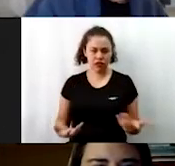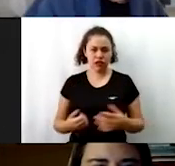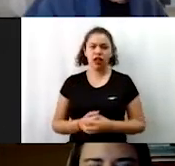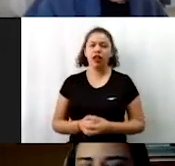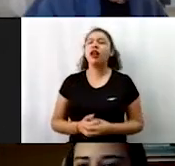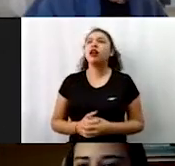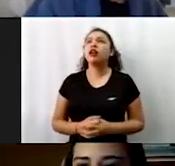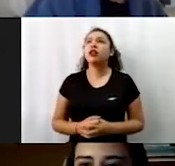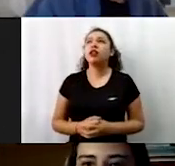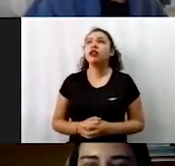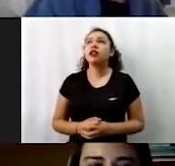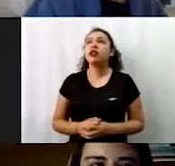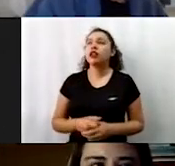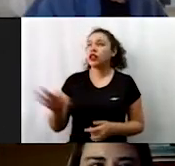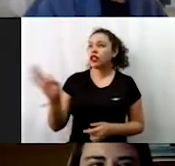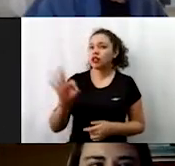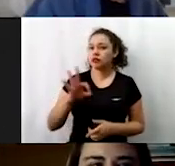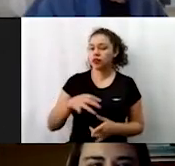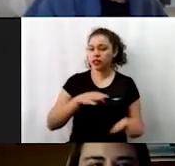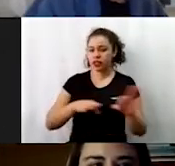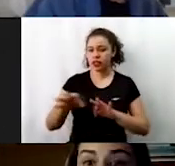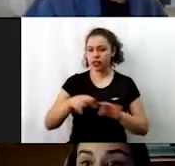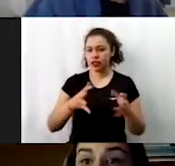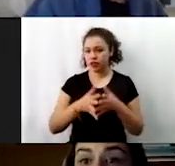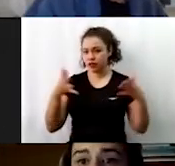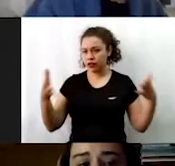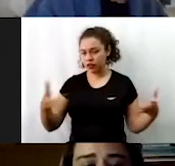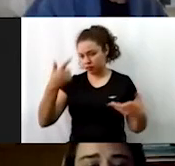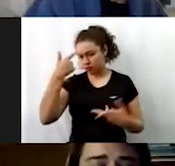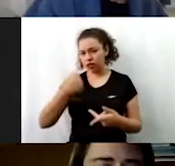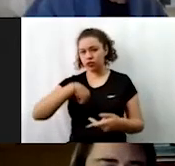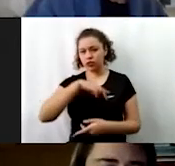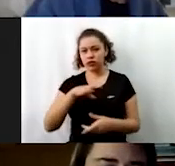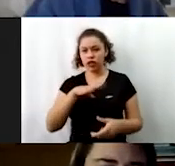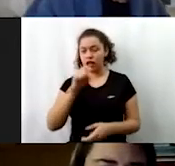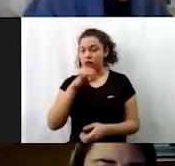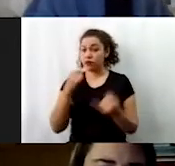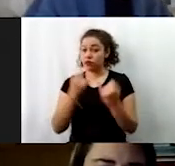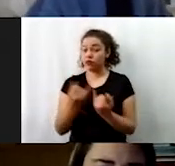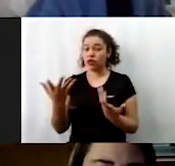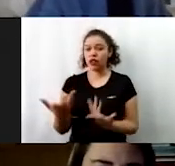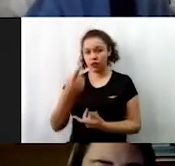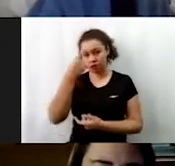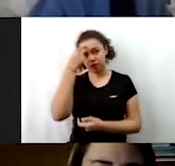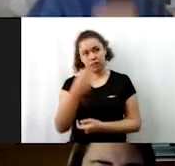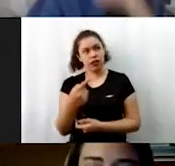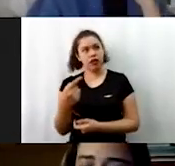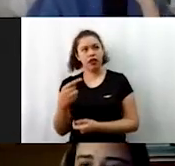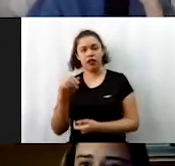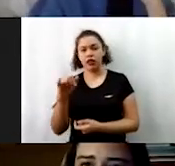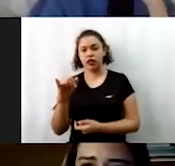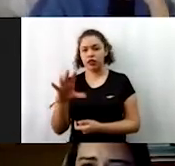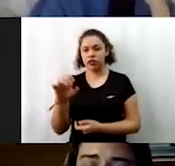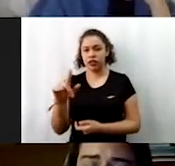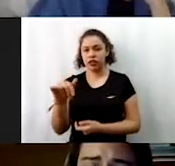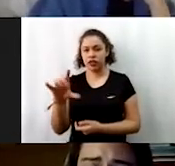a lo mejor expansión del trabajo que tenemos, sino también para hacer incidencia. Y creo que el claro ejemplo de la incidencia a través de